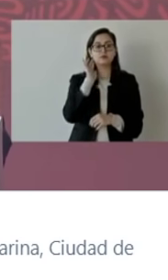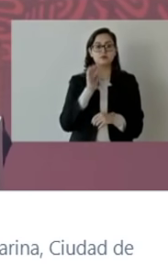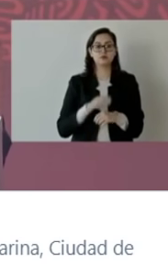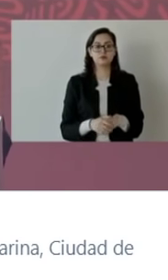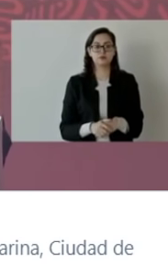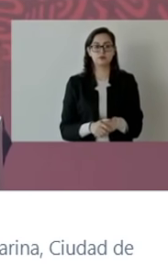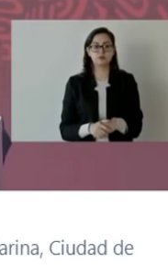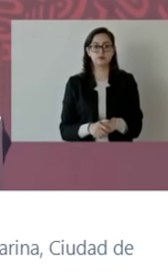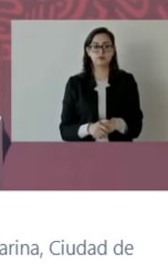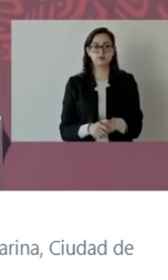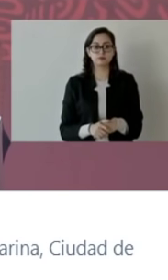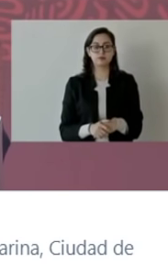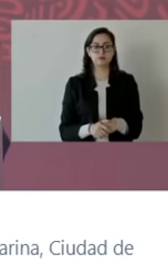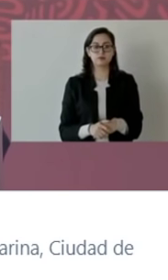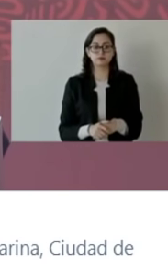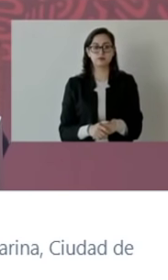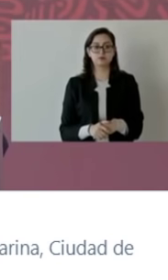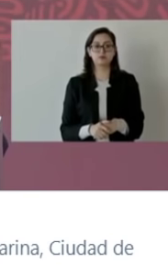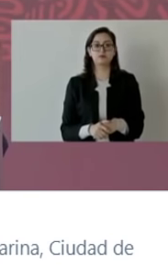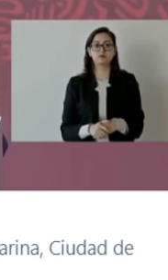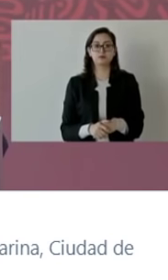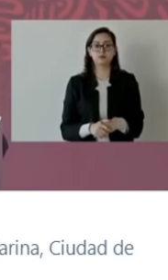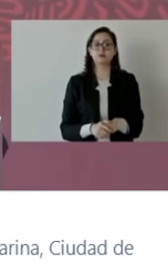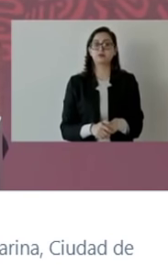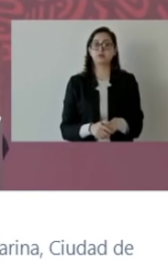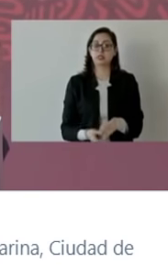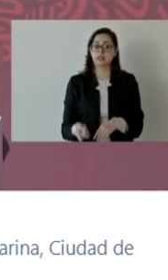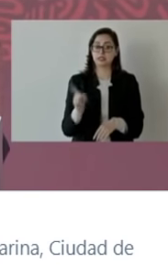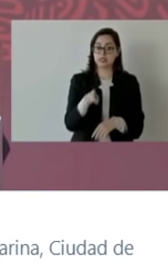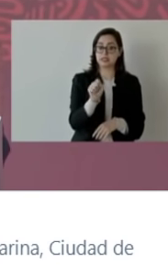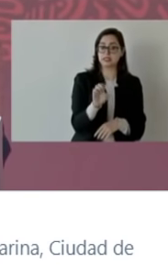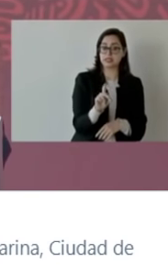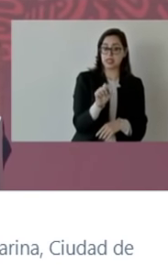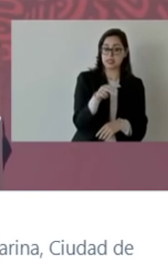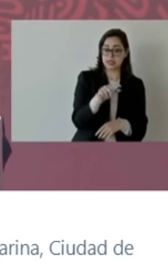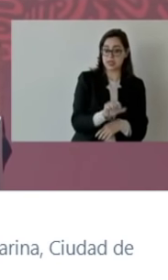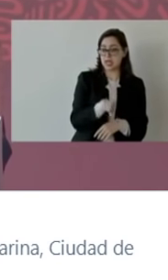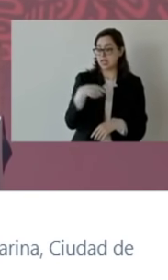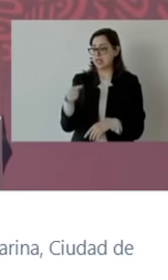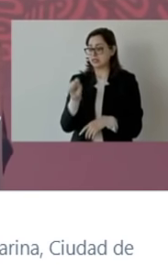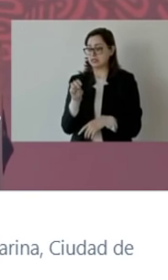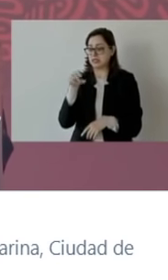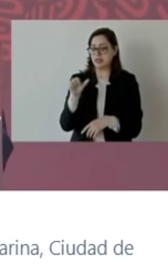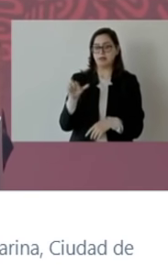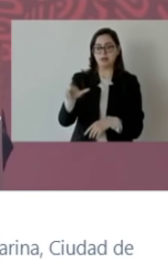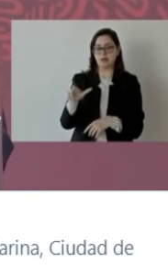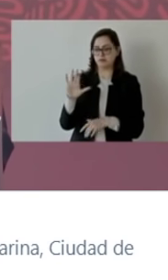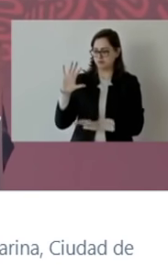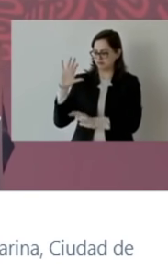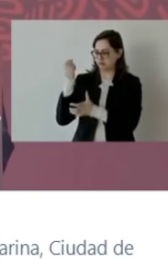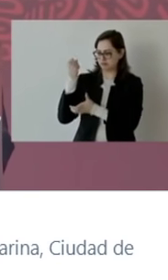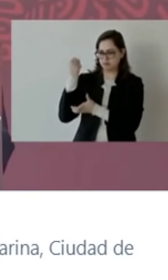autorizaron recursos tanto a la Secretaría de la Defensa como a la Secretaría de Marina